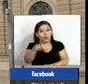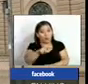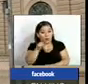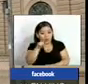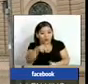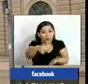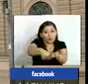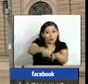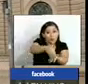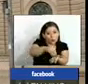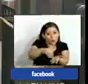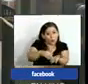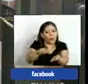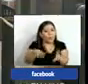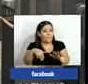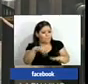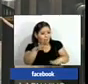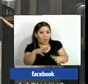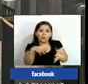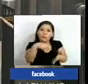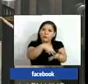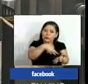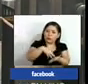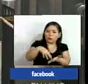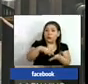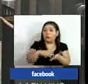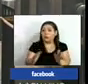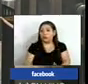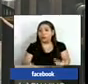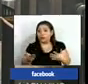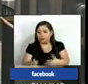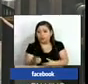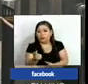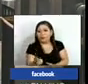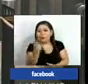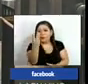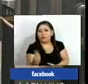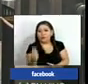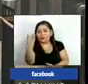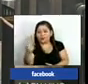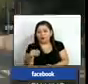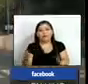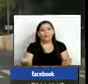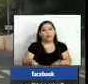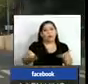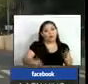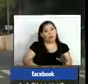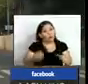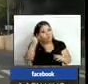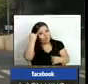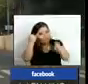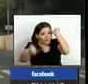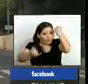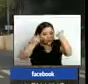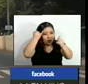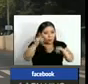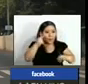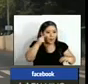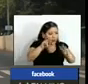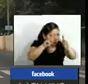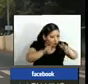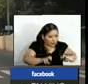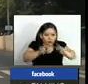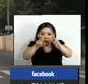los municipios con mayor densidad poblacional. Por ello, en los próximos días aplicarán nuevas estrategias para la detección de